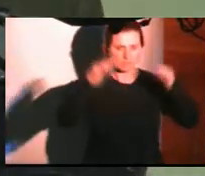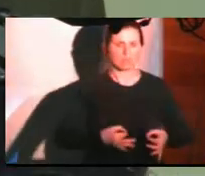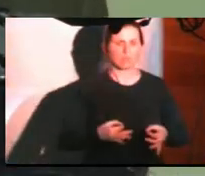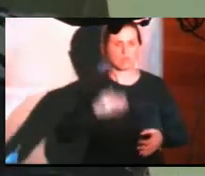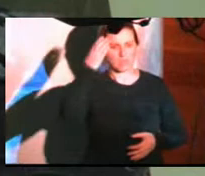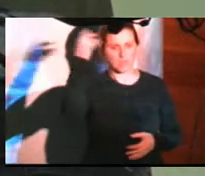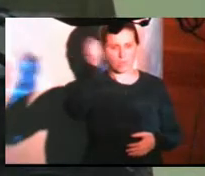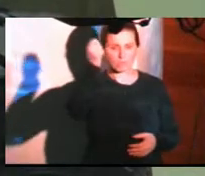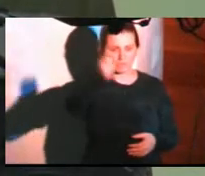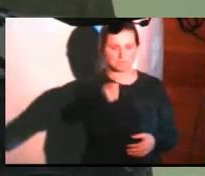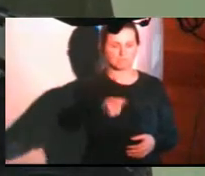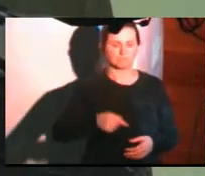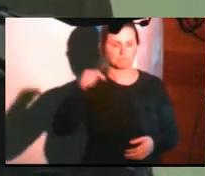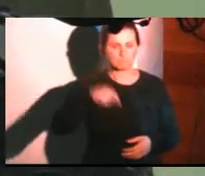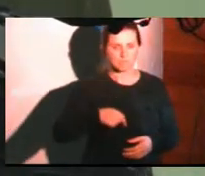esta iniciativa.